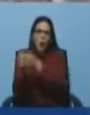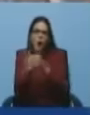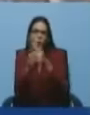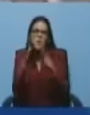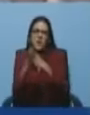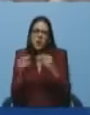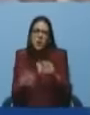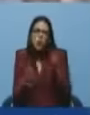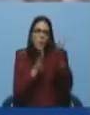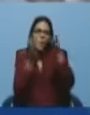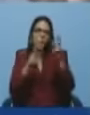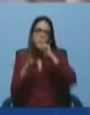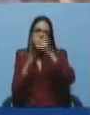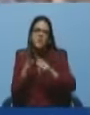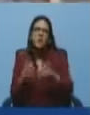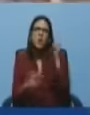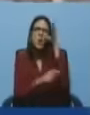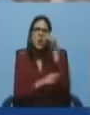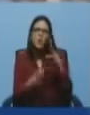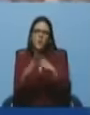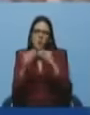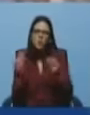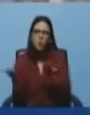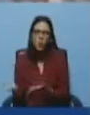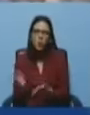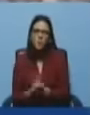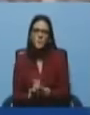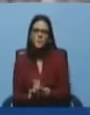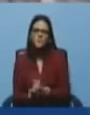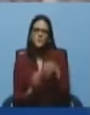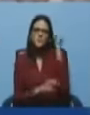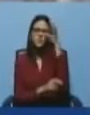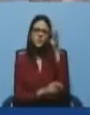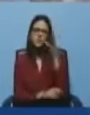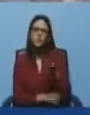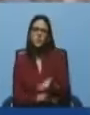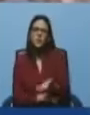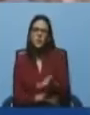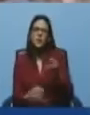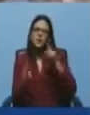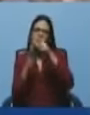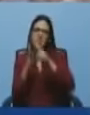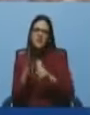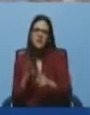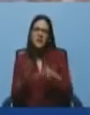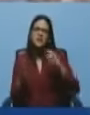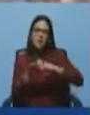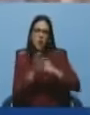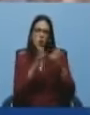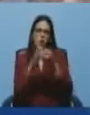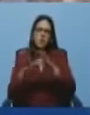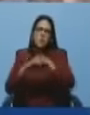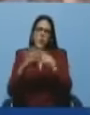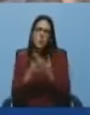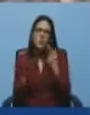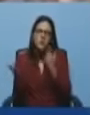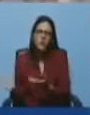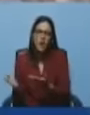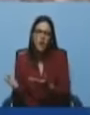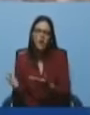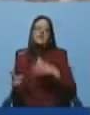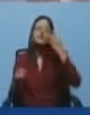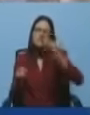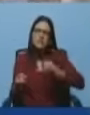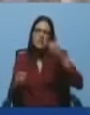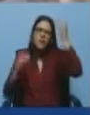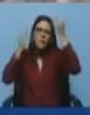lugares, a las cumbres de la OPEP, a cumbres de distintos organismos mundiales, y siempre